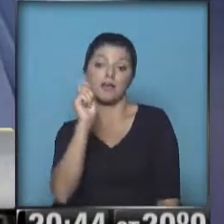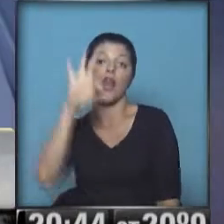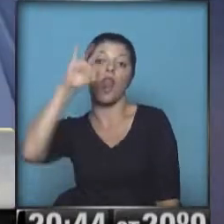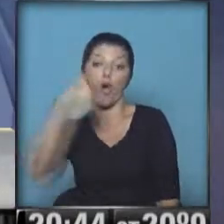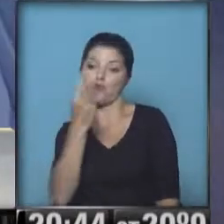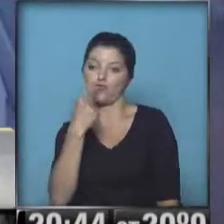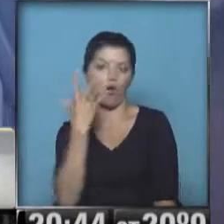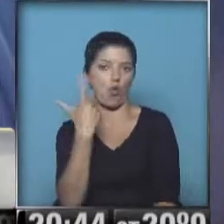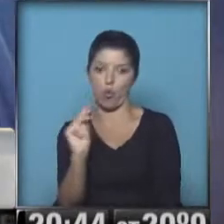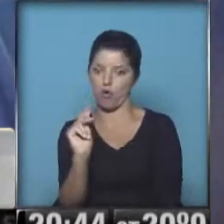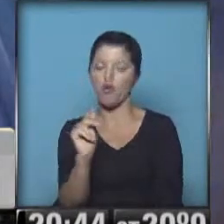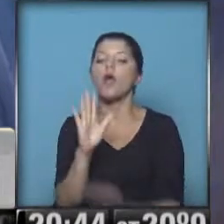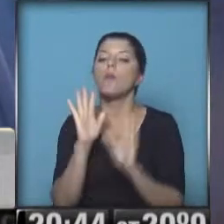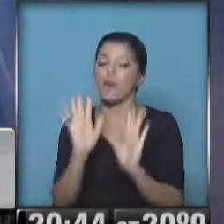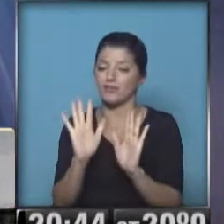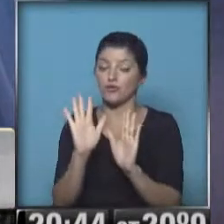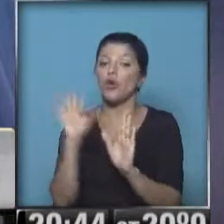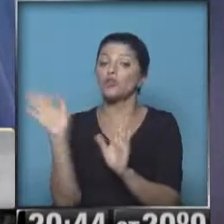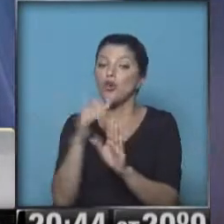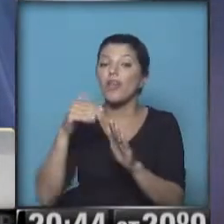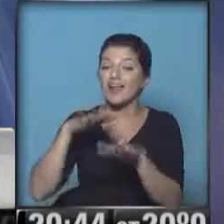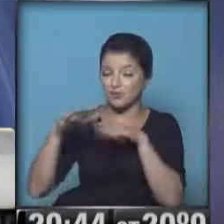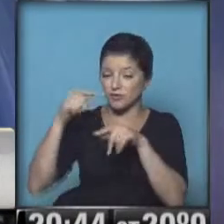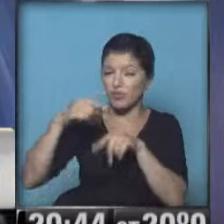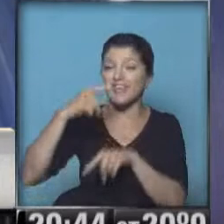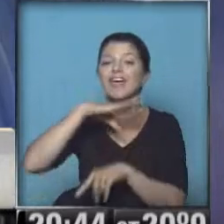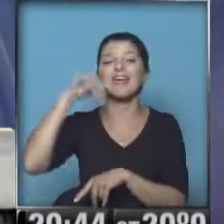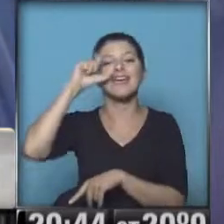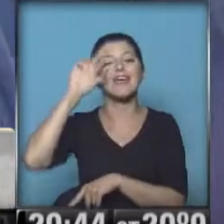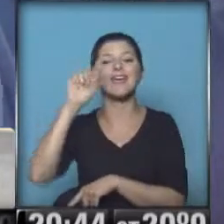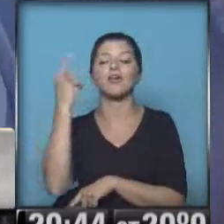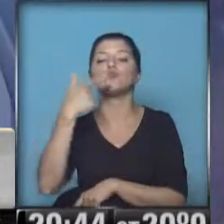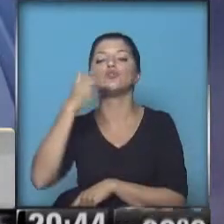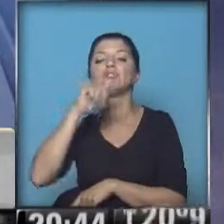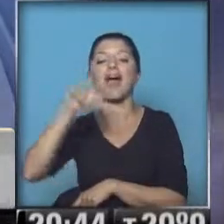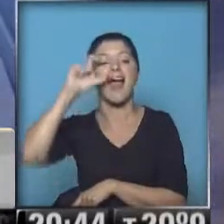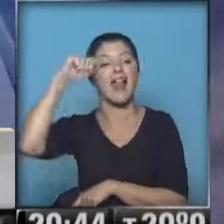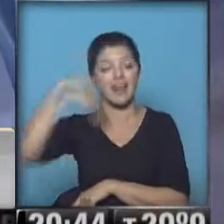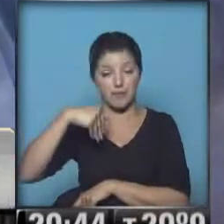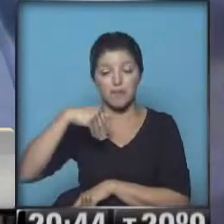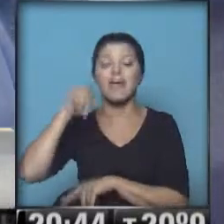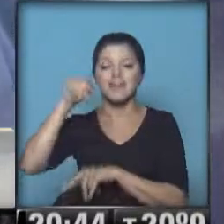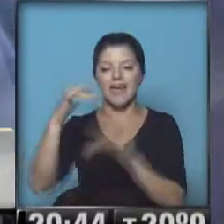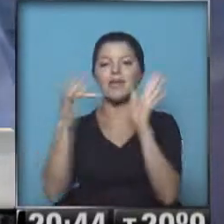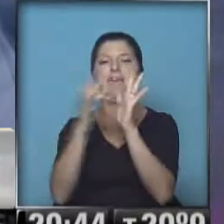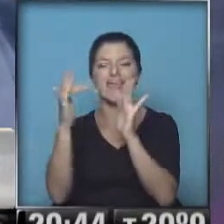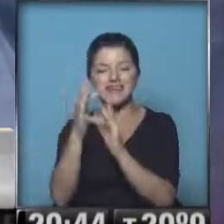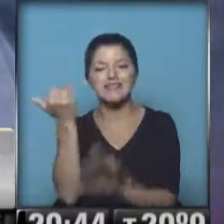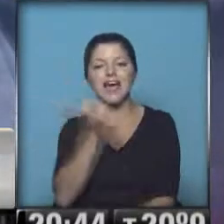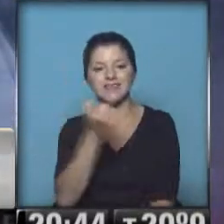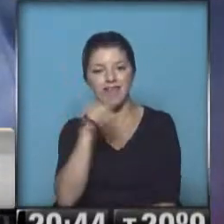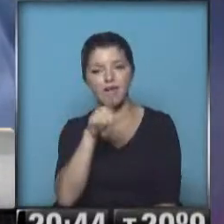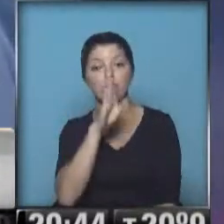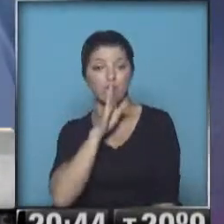Naciones Unidas. Por lo tanto, todo lo que sucede en Jerusalén Oriental, donde hay mezquitas que son muy importantes para